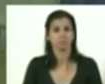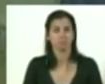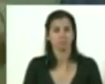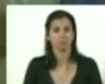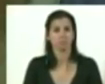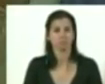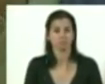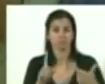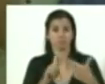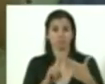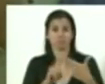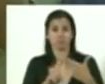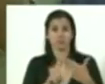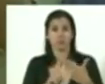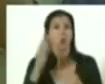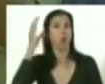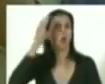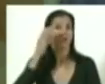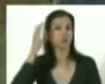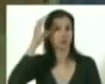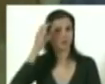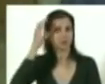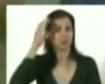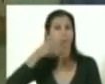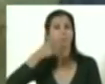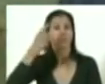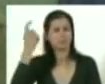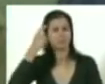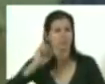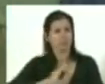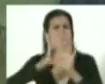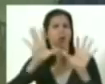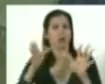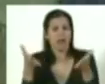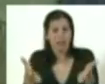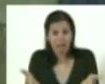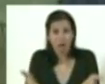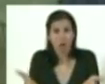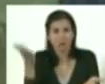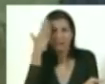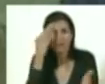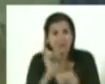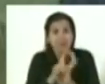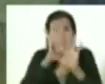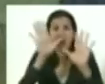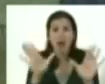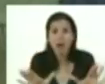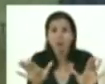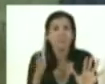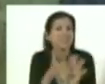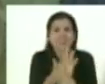por eso la conciencia política del momento histórico que atravesamos,